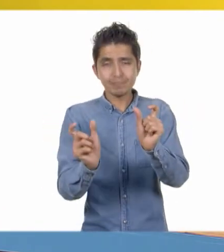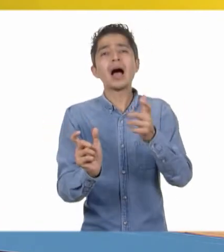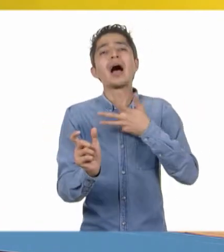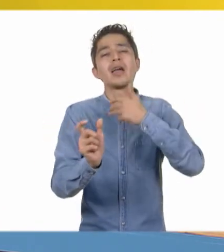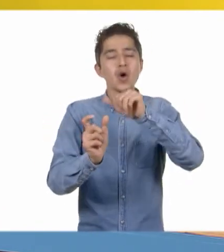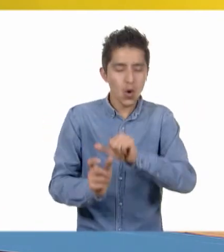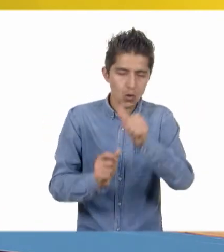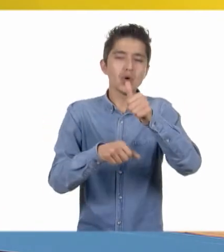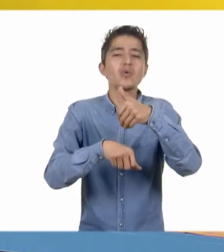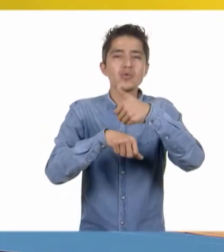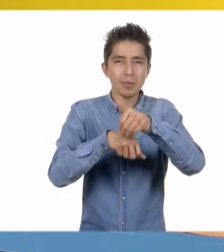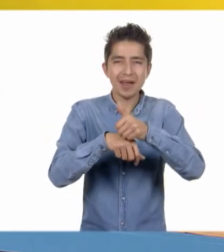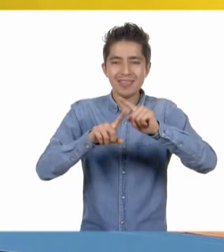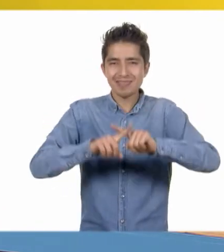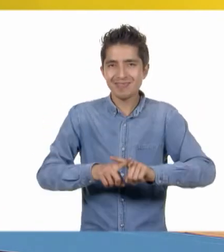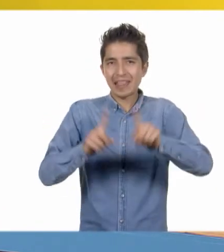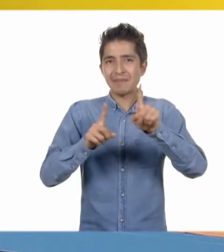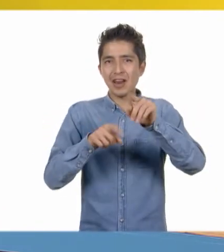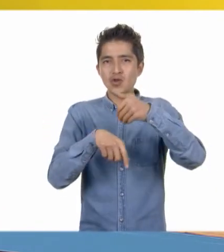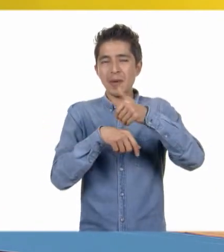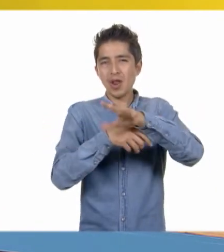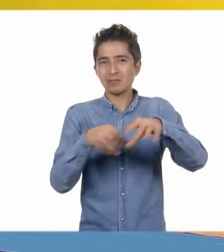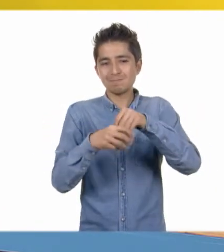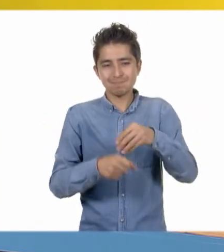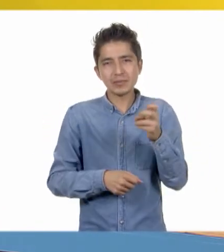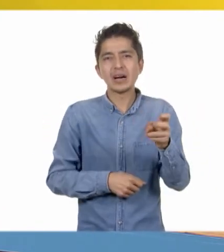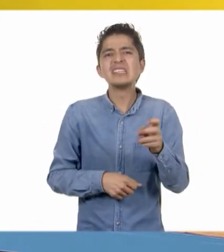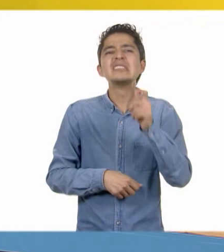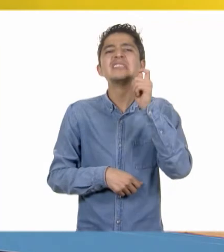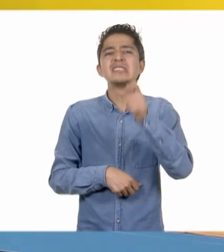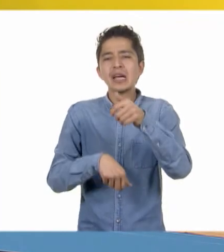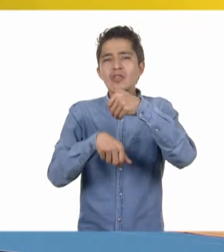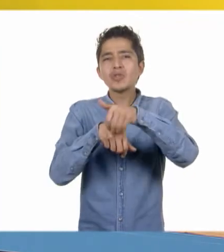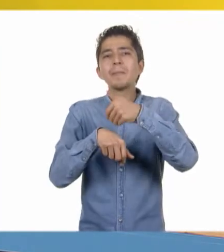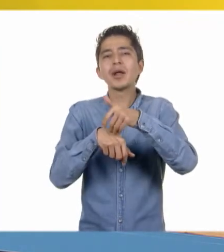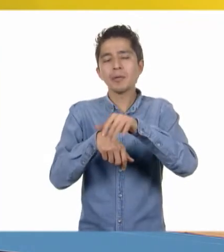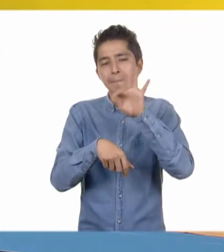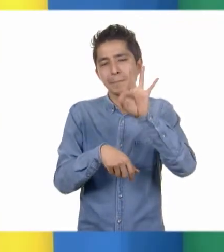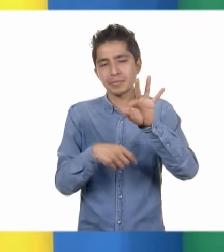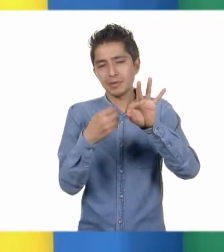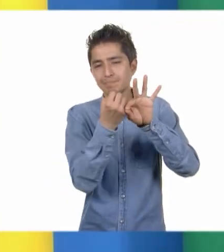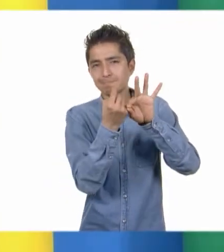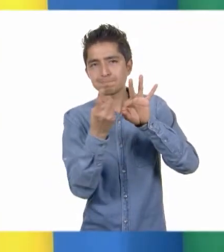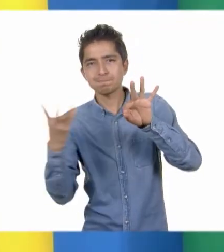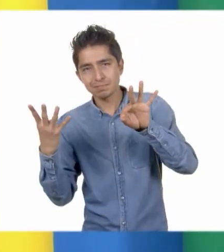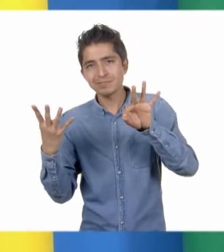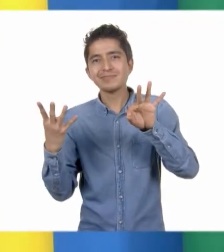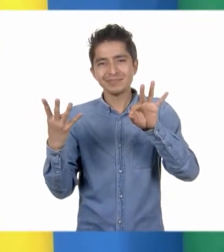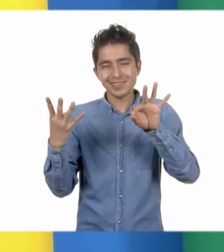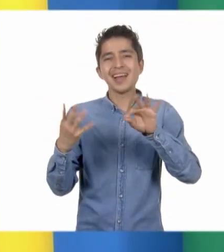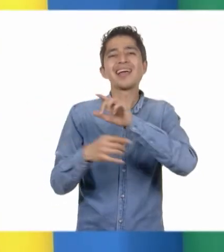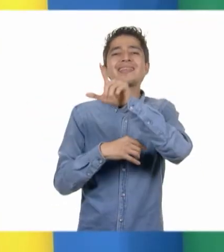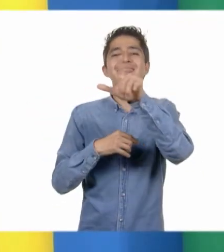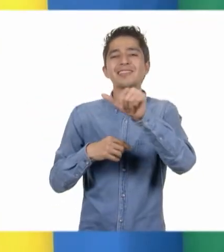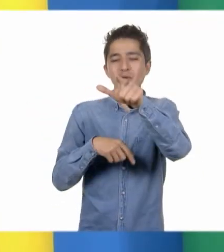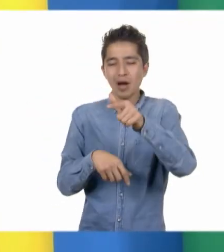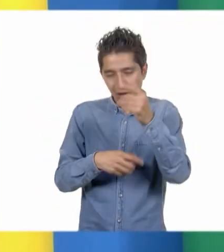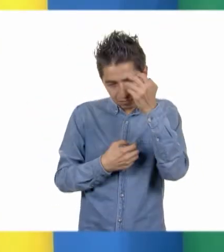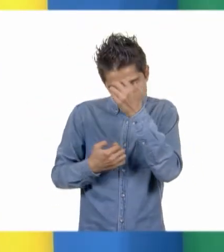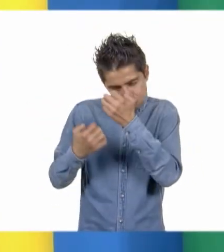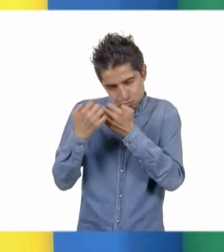que son distintos de los números naturales y se llaman números decimales. Después analizamos los números que